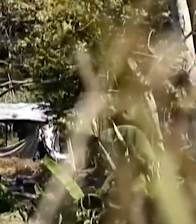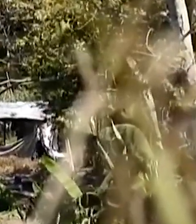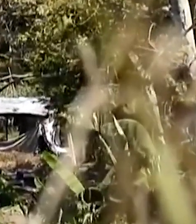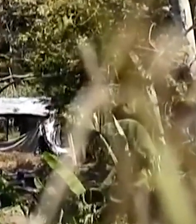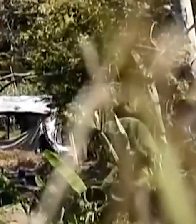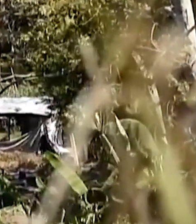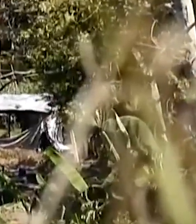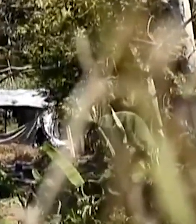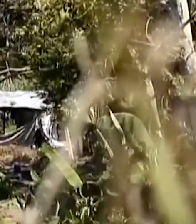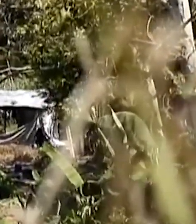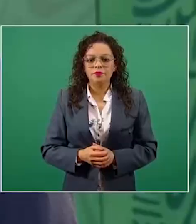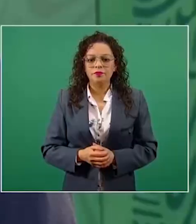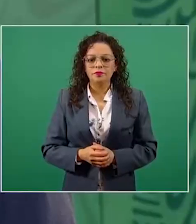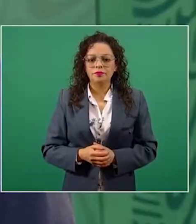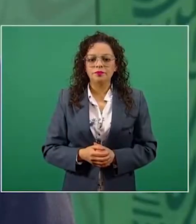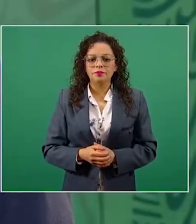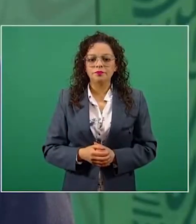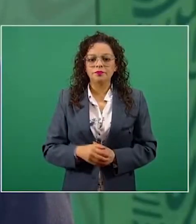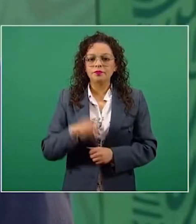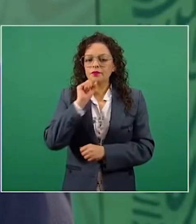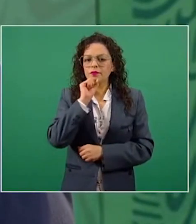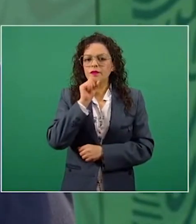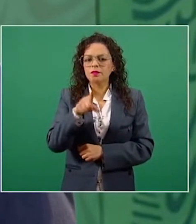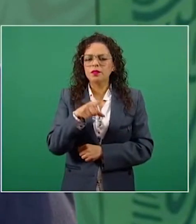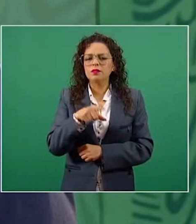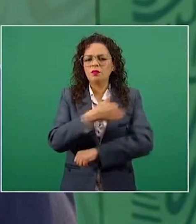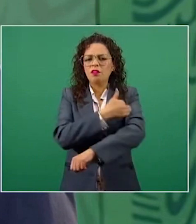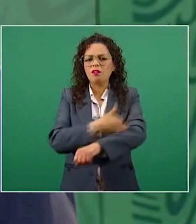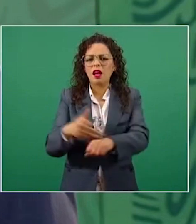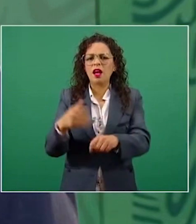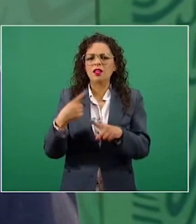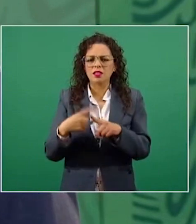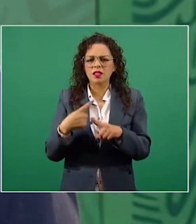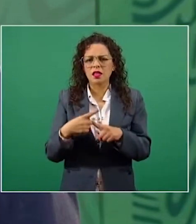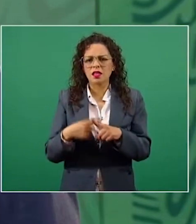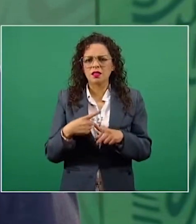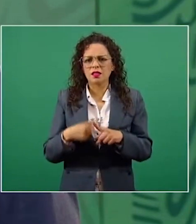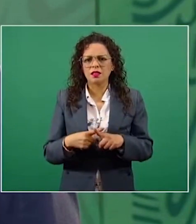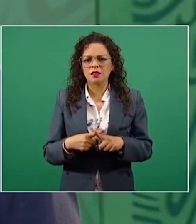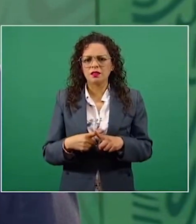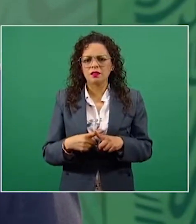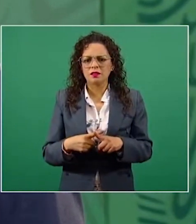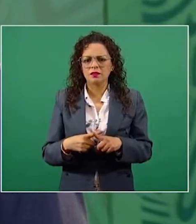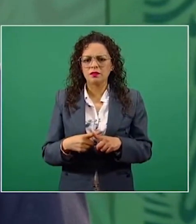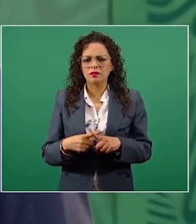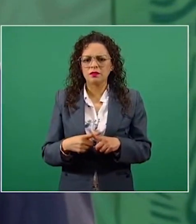la aeronave en la que viajaban. Los familiares de